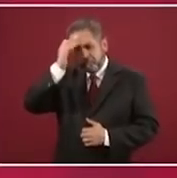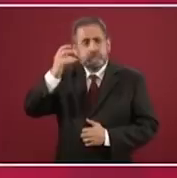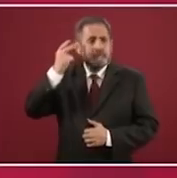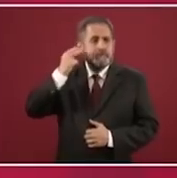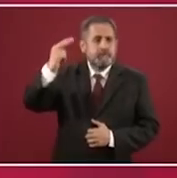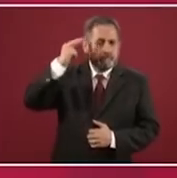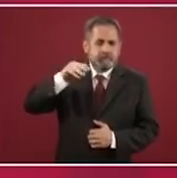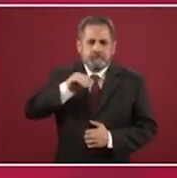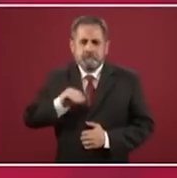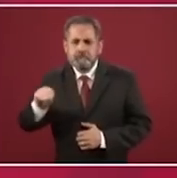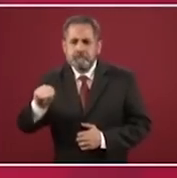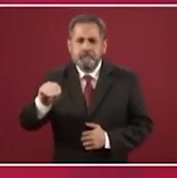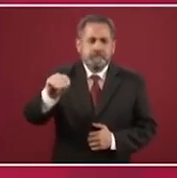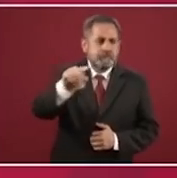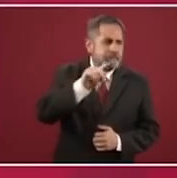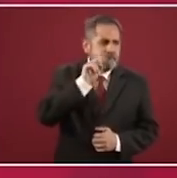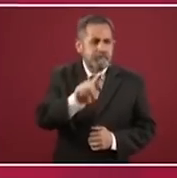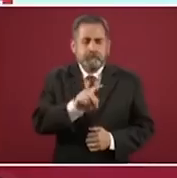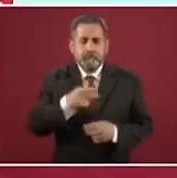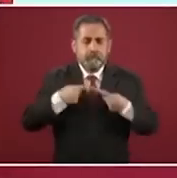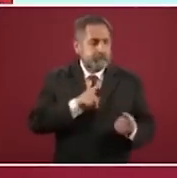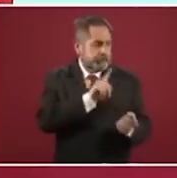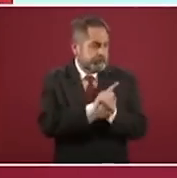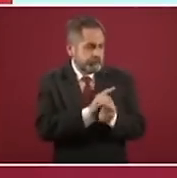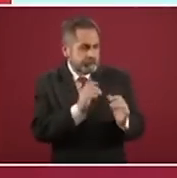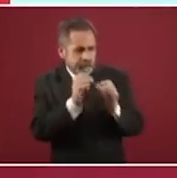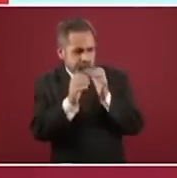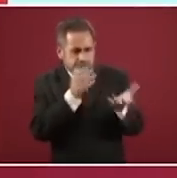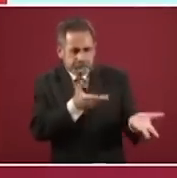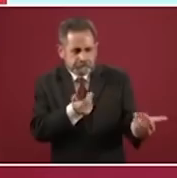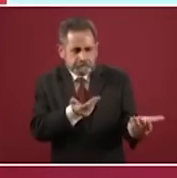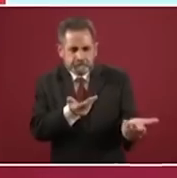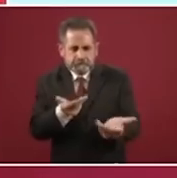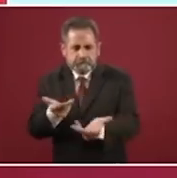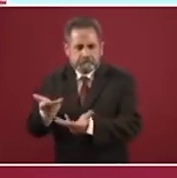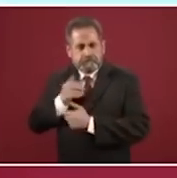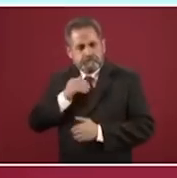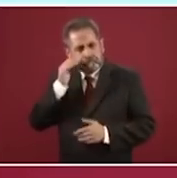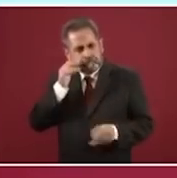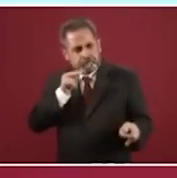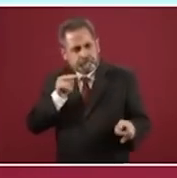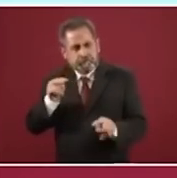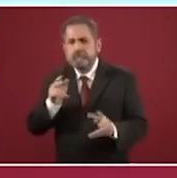país, escuchando a la gente, pero también de